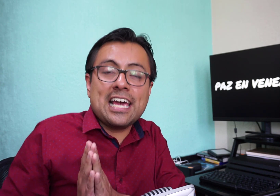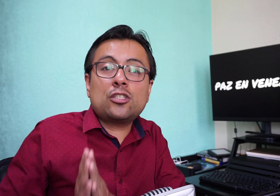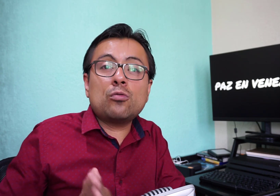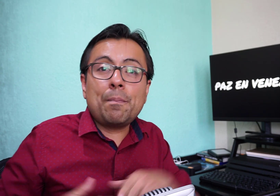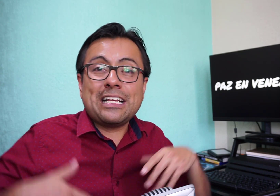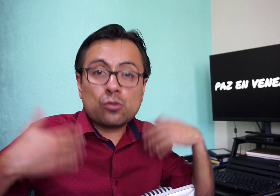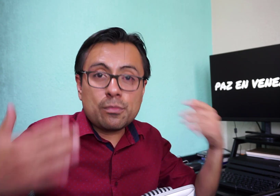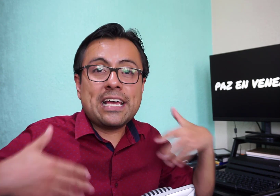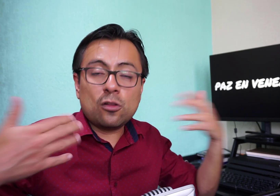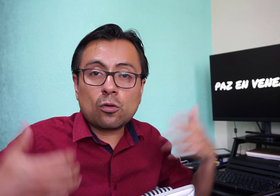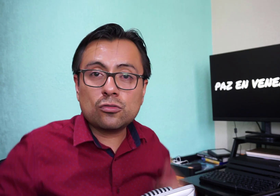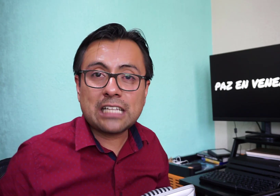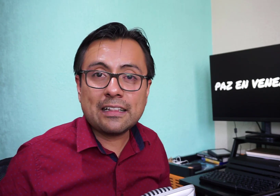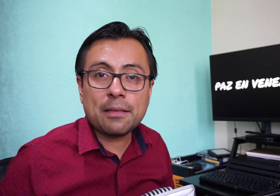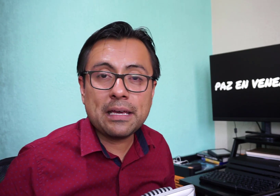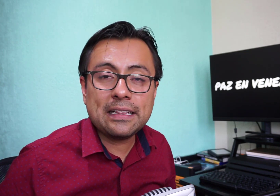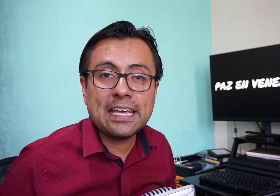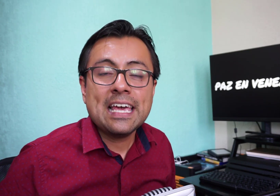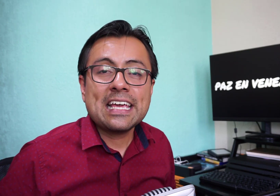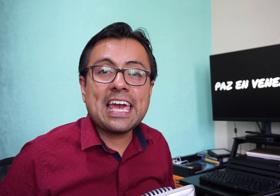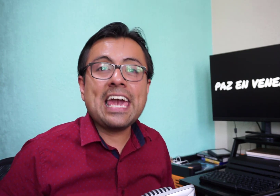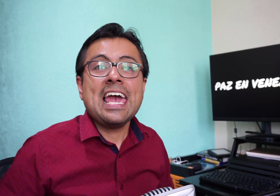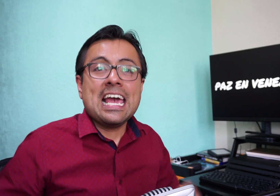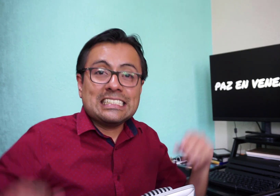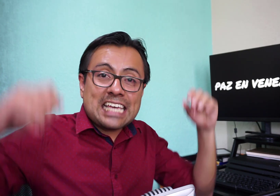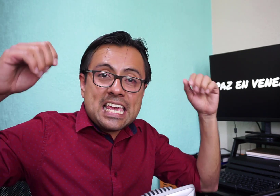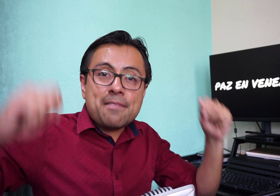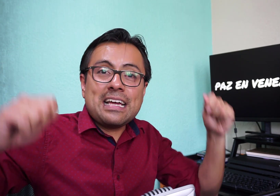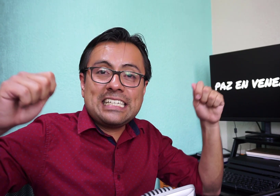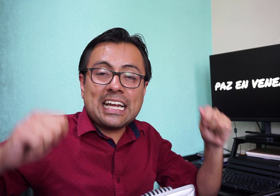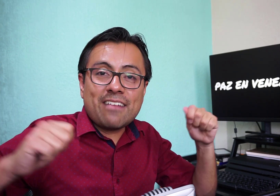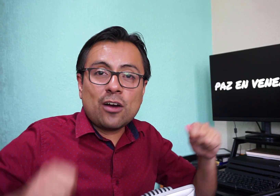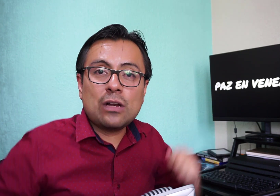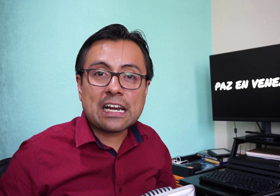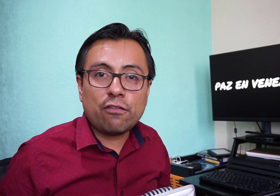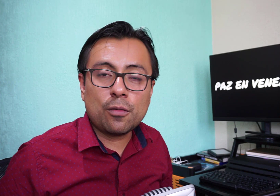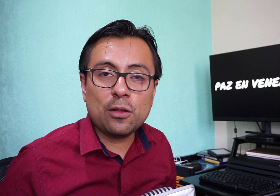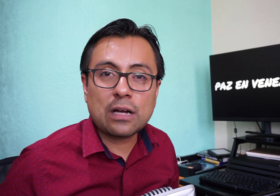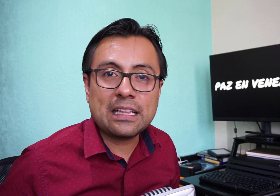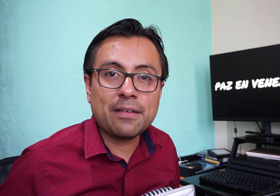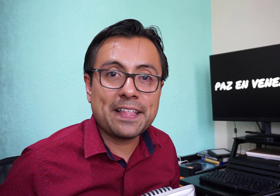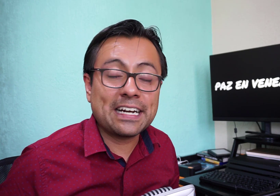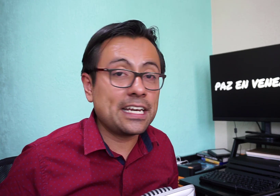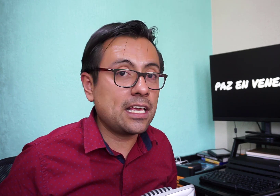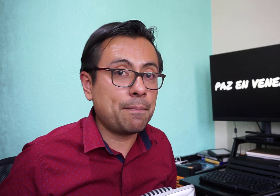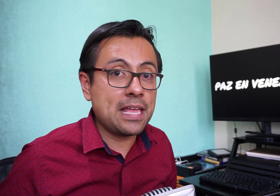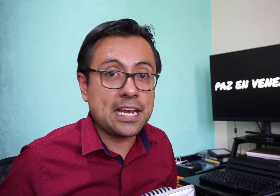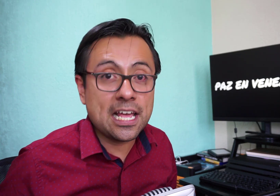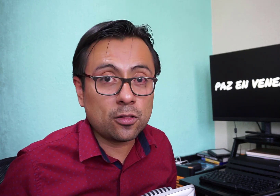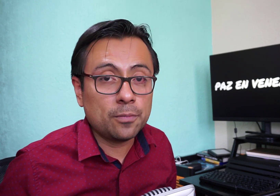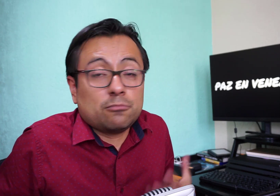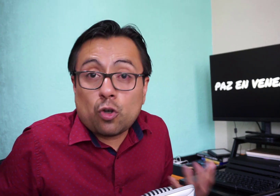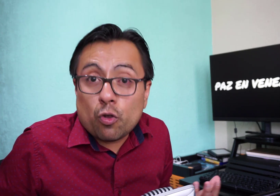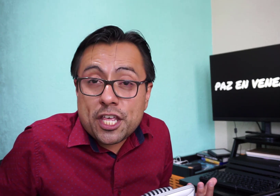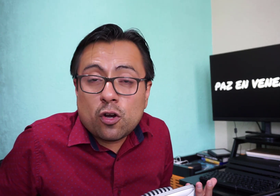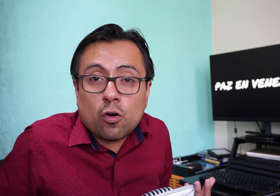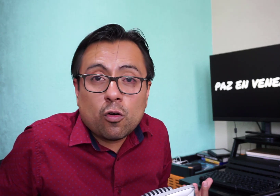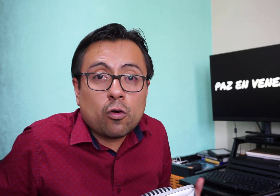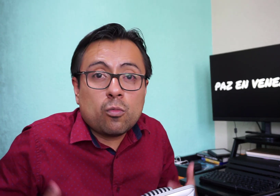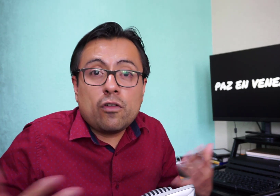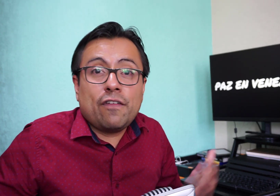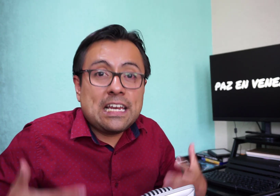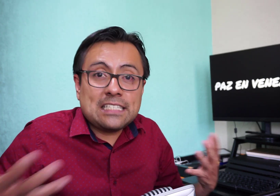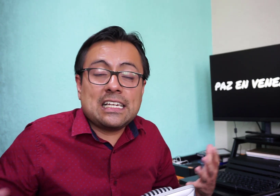Twitter estuvo presumiendo constantemente que se iba a echar abajo la reforma educativa de Enrique Peña Nieto. Lo